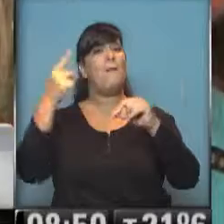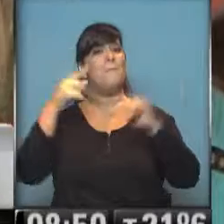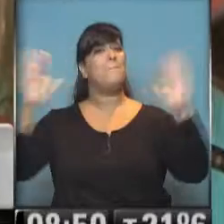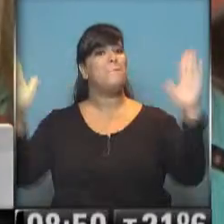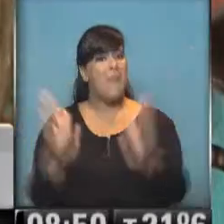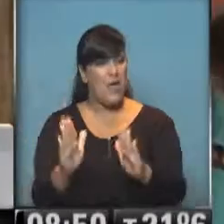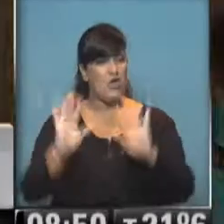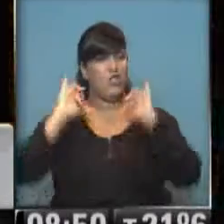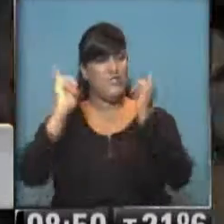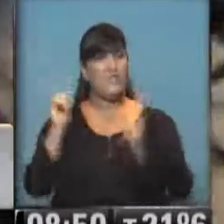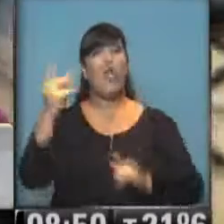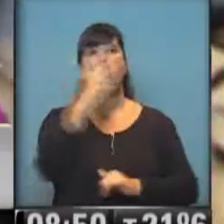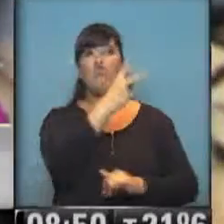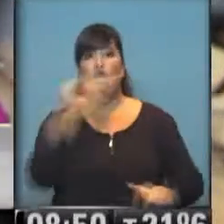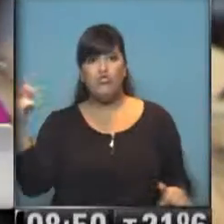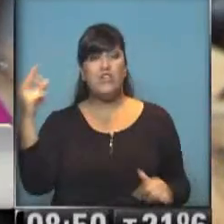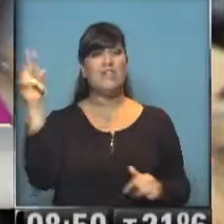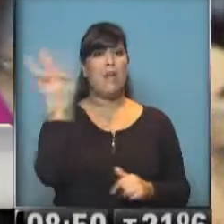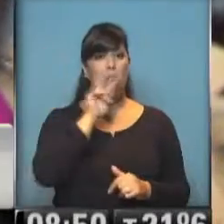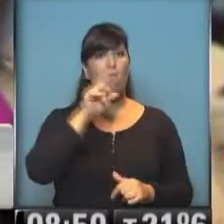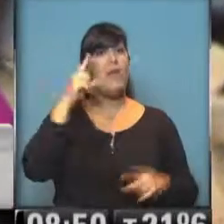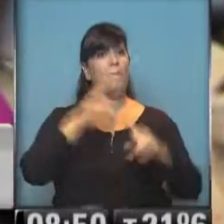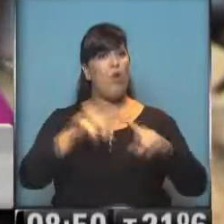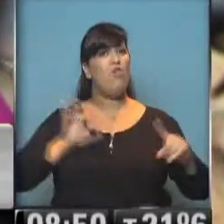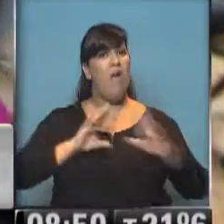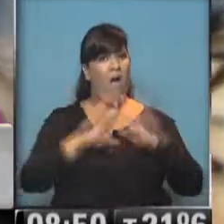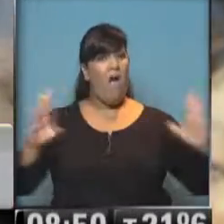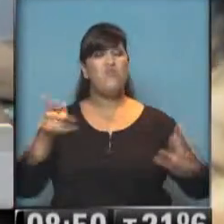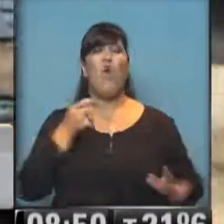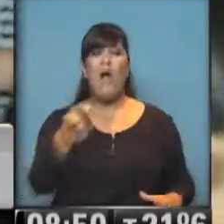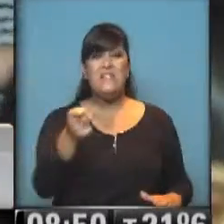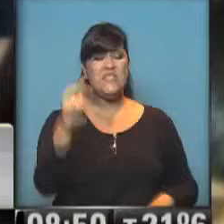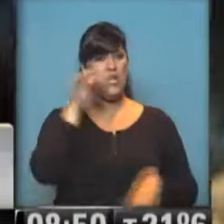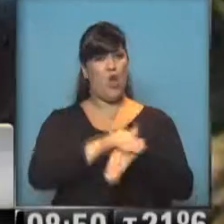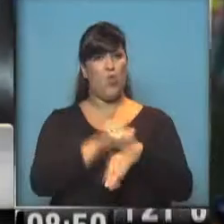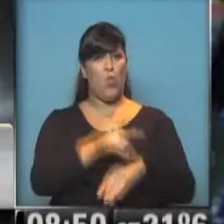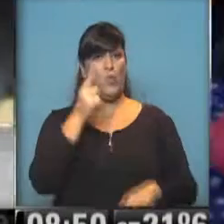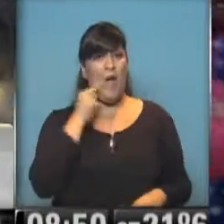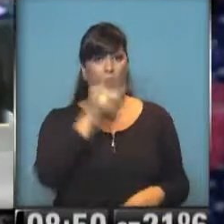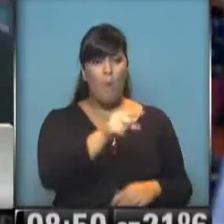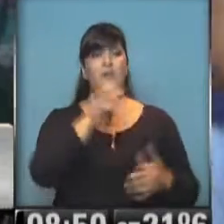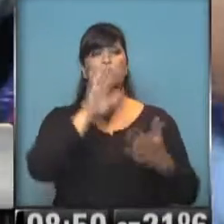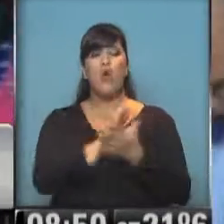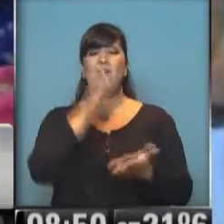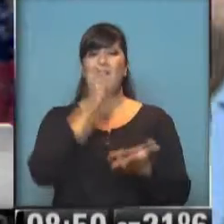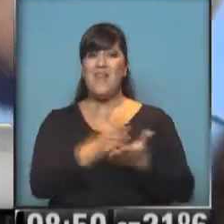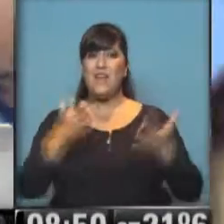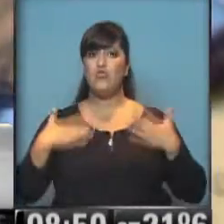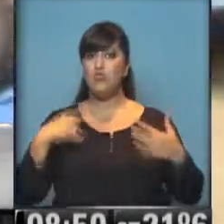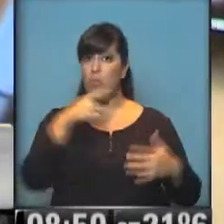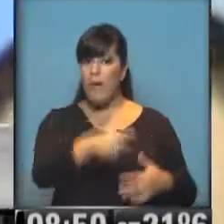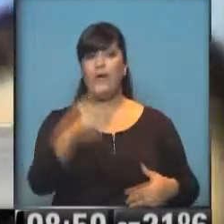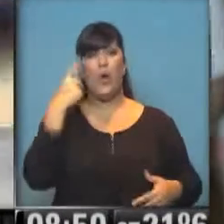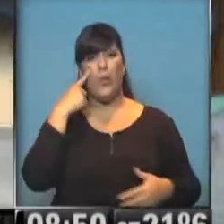menor más de 200 mujeres son asesinadas por año en nuestro país en el capítulo de los derechos humanos el derecho a vivir una vida